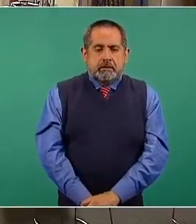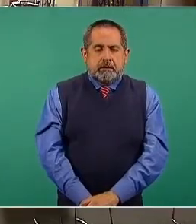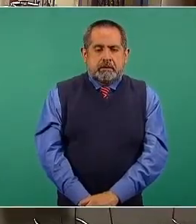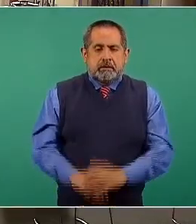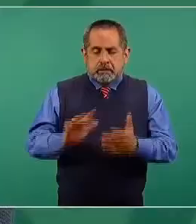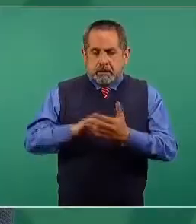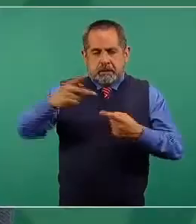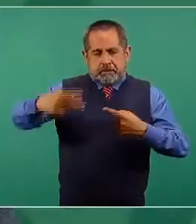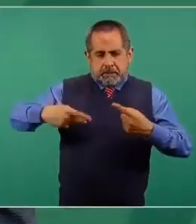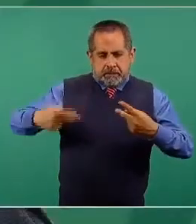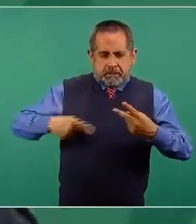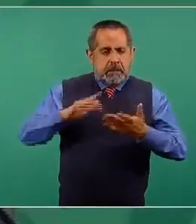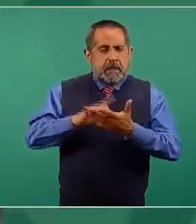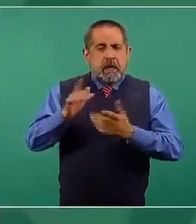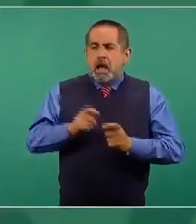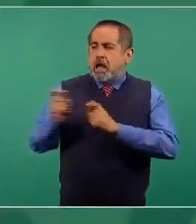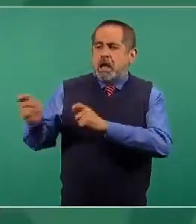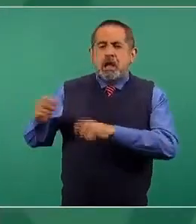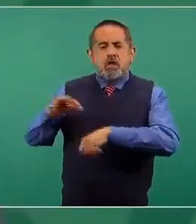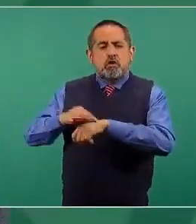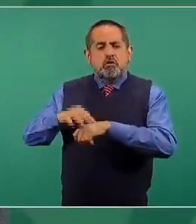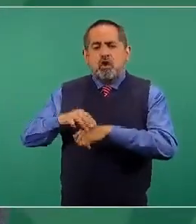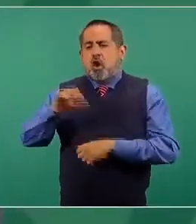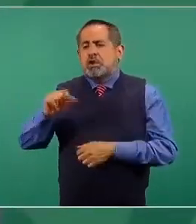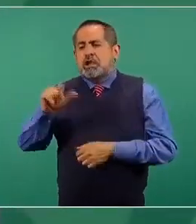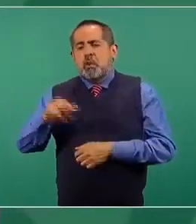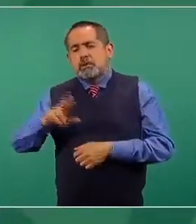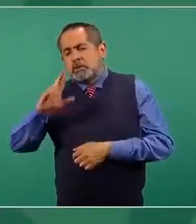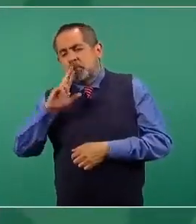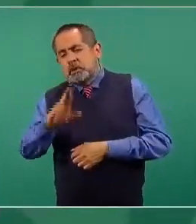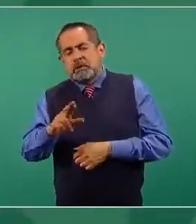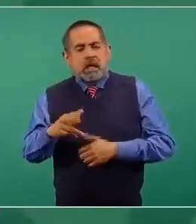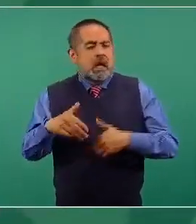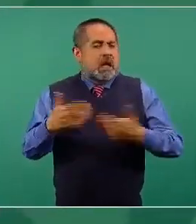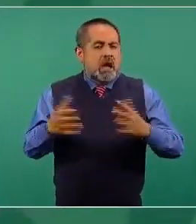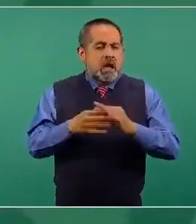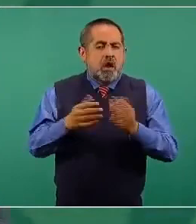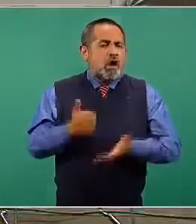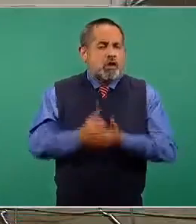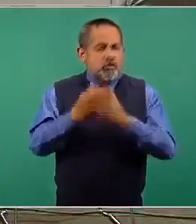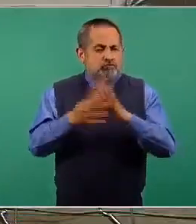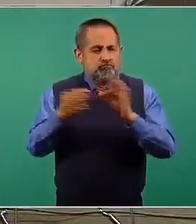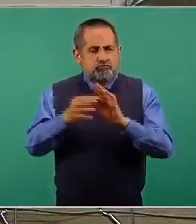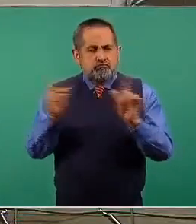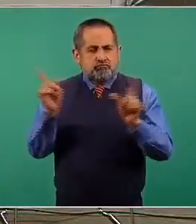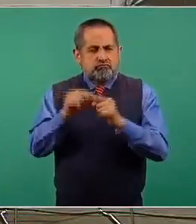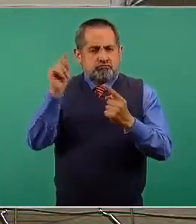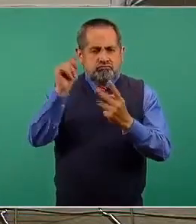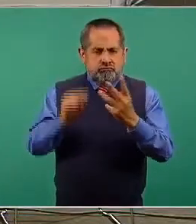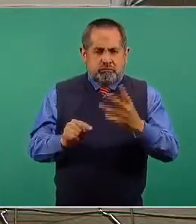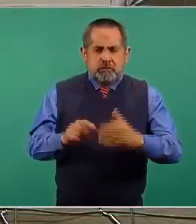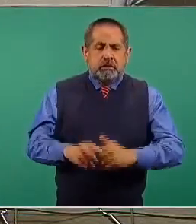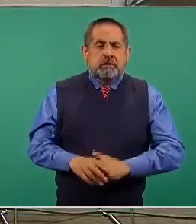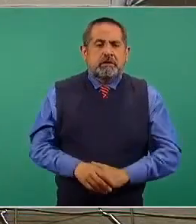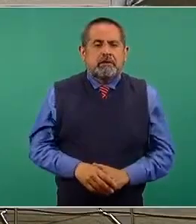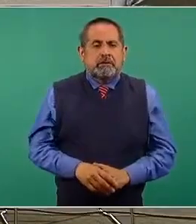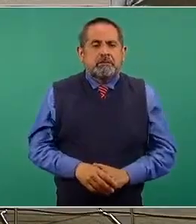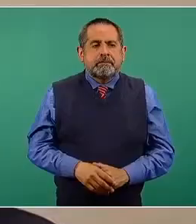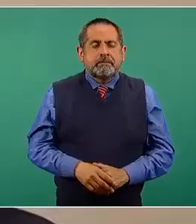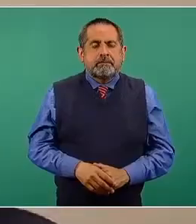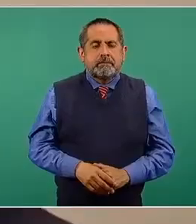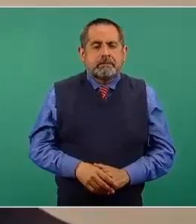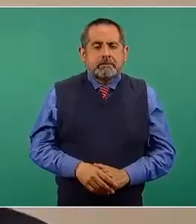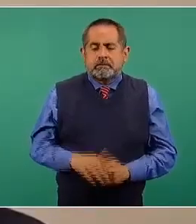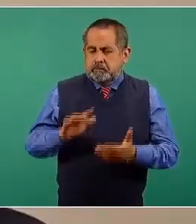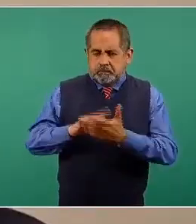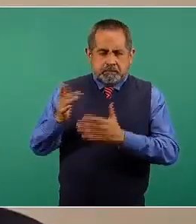sus preguntas. Le pediríamos al doctor José Luis Salomía si nos ayuda a puntualizarlas, por favor. Sí, muchas gracias. Bueno,